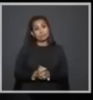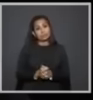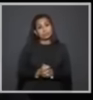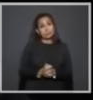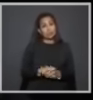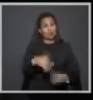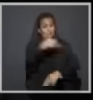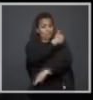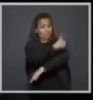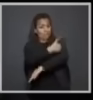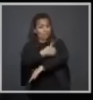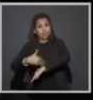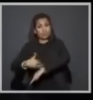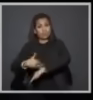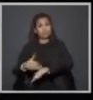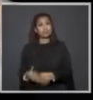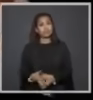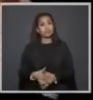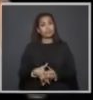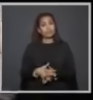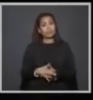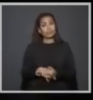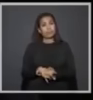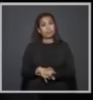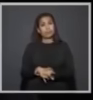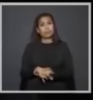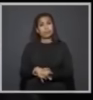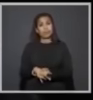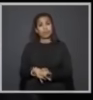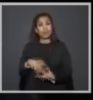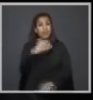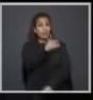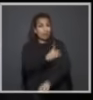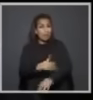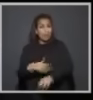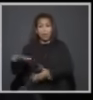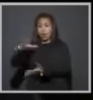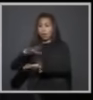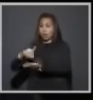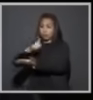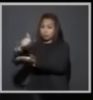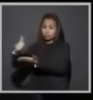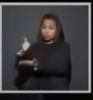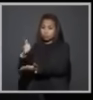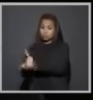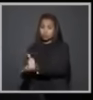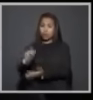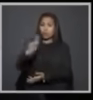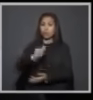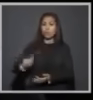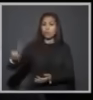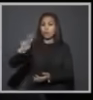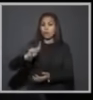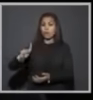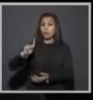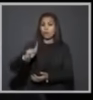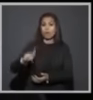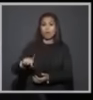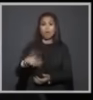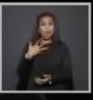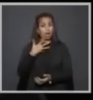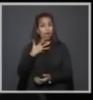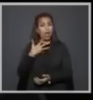En las familias, en las colonias, los barrios, los pueblos de México hay una gran